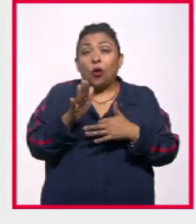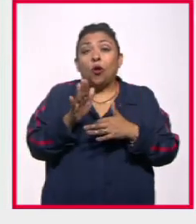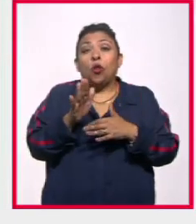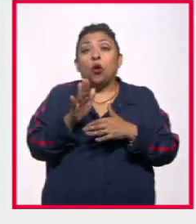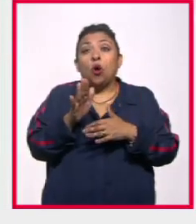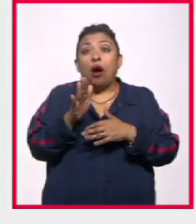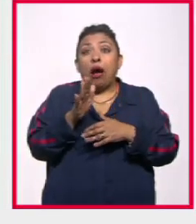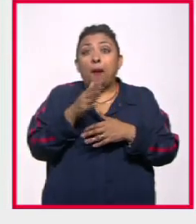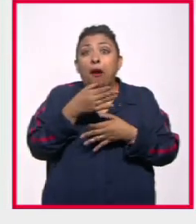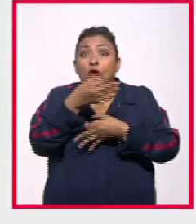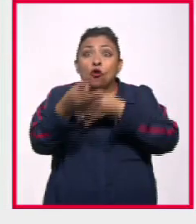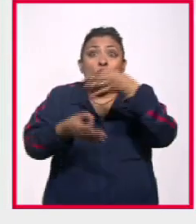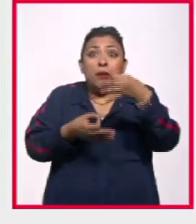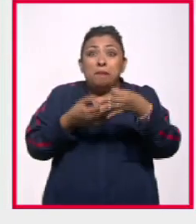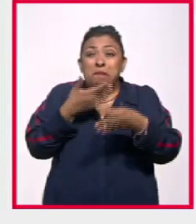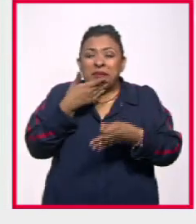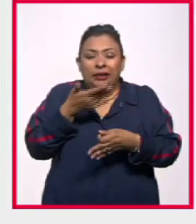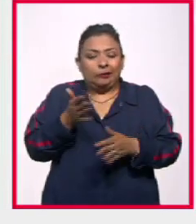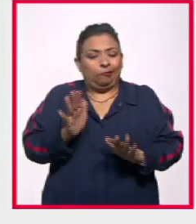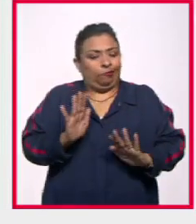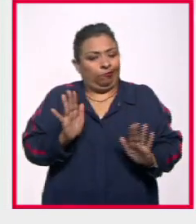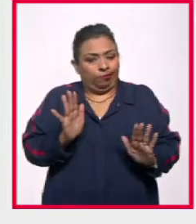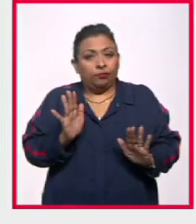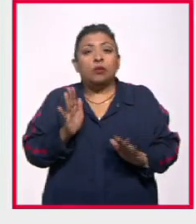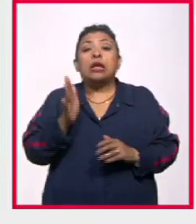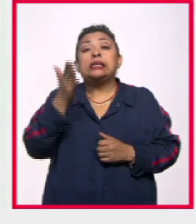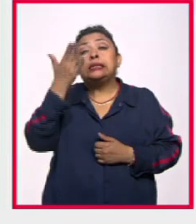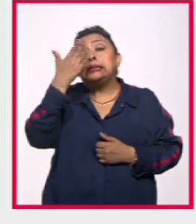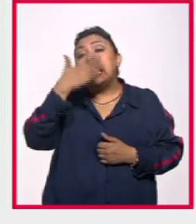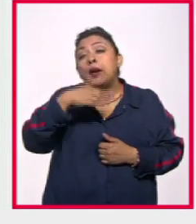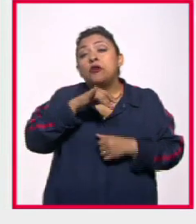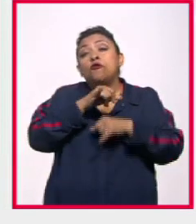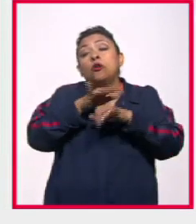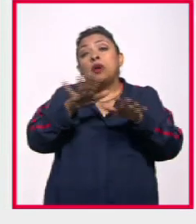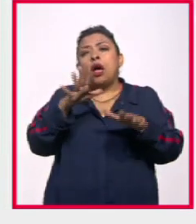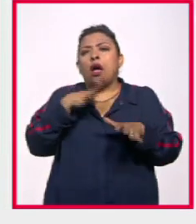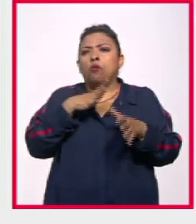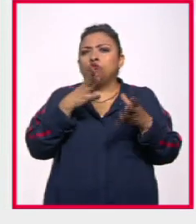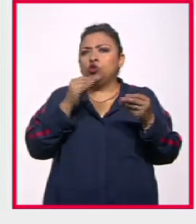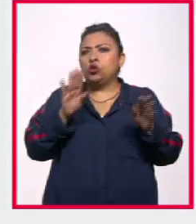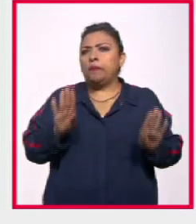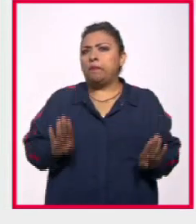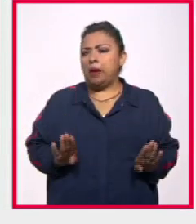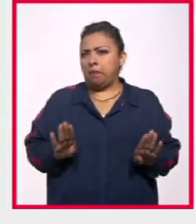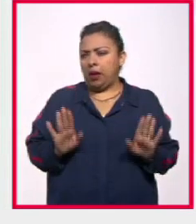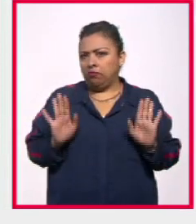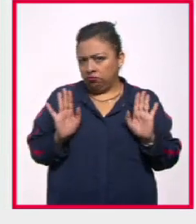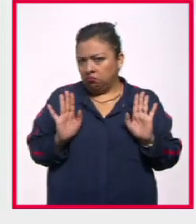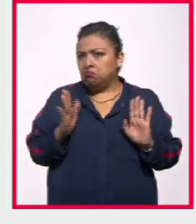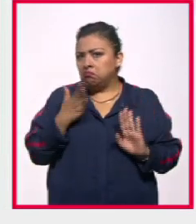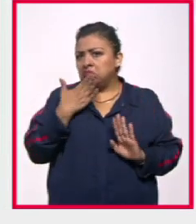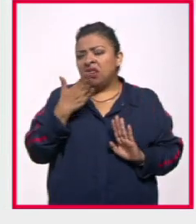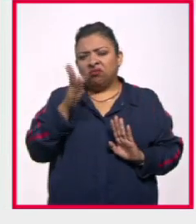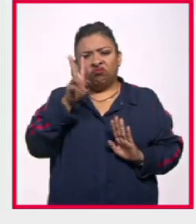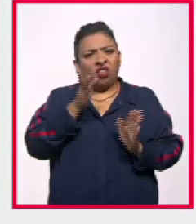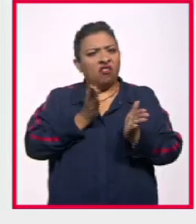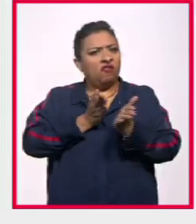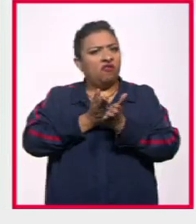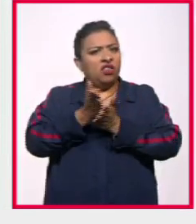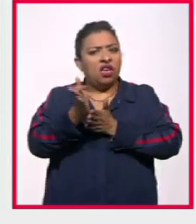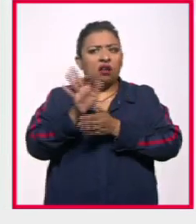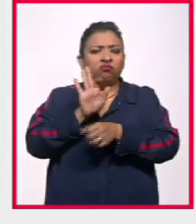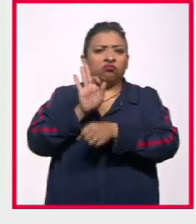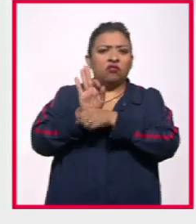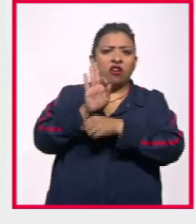susceptible de conocerse, pero de lo que se sabe es que tenía muchas cualidades y que era alguien muy leal al servicio de